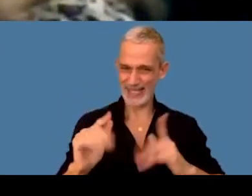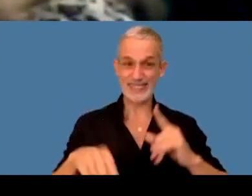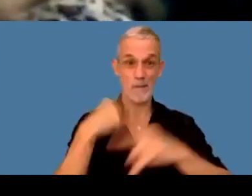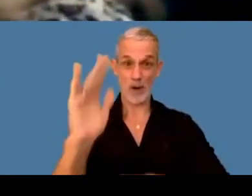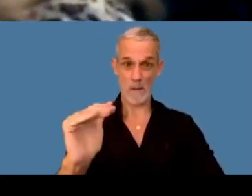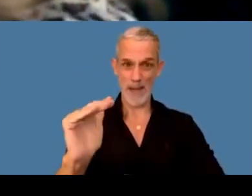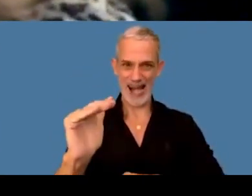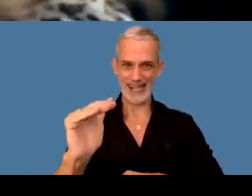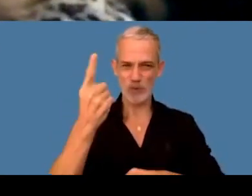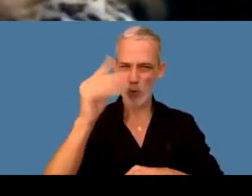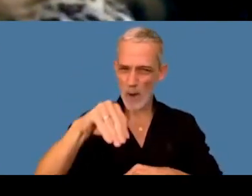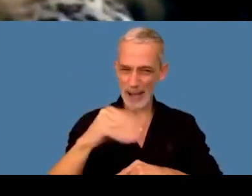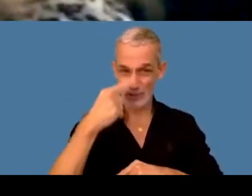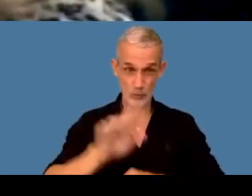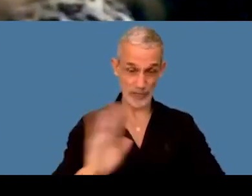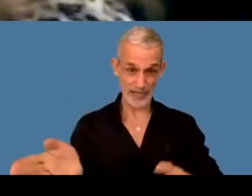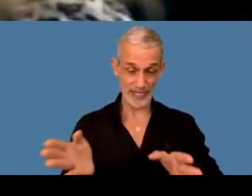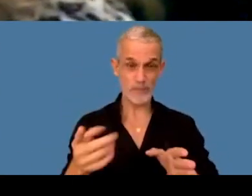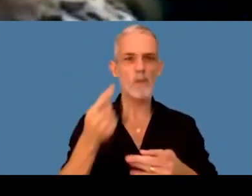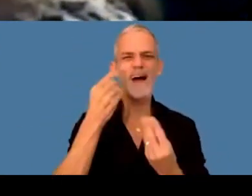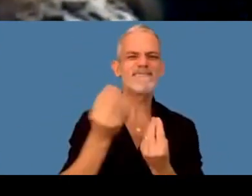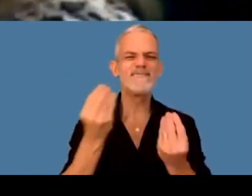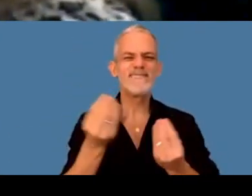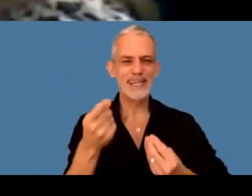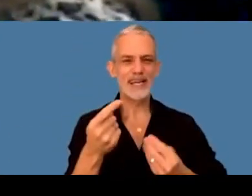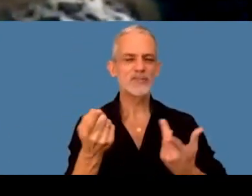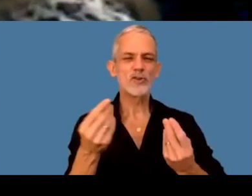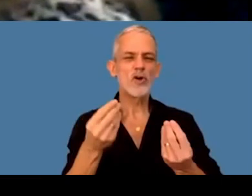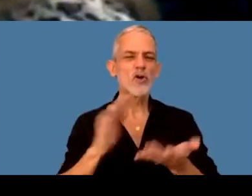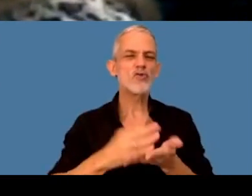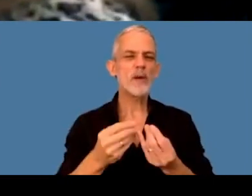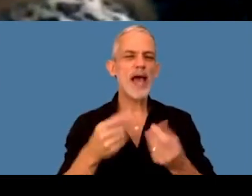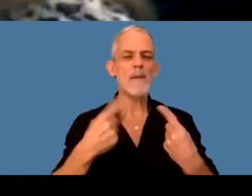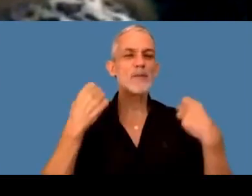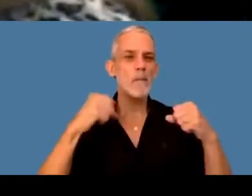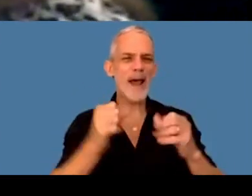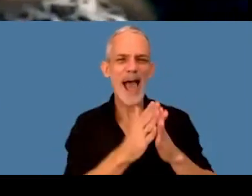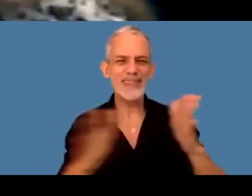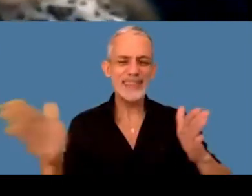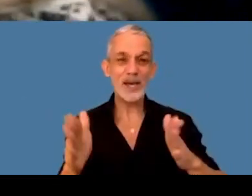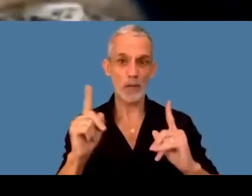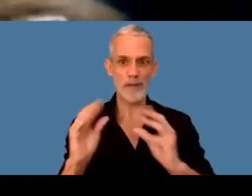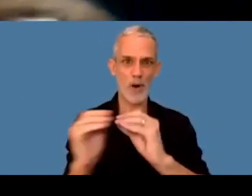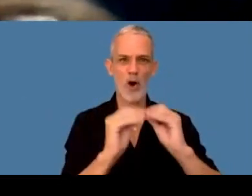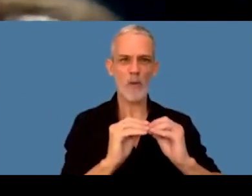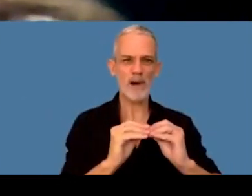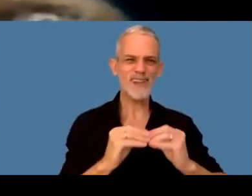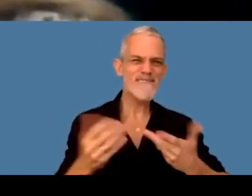próximo encuentro, para ver qué es esto de los aspectos prácticos, y lo mismo los compañeros y las